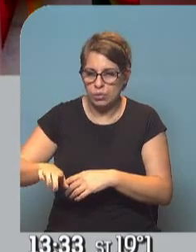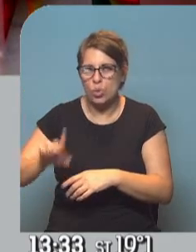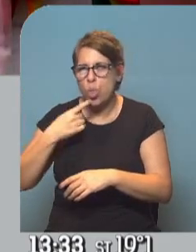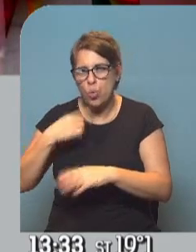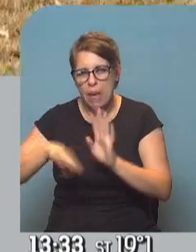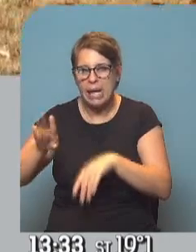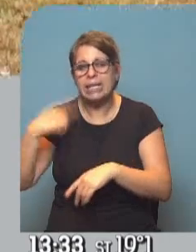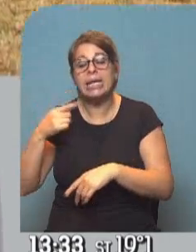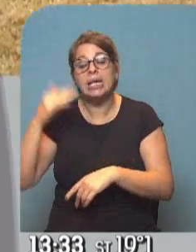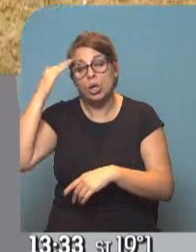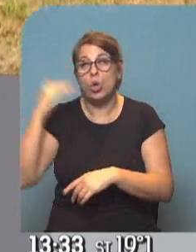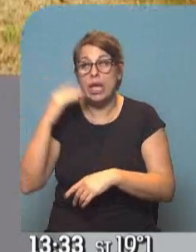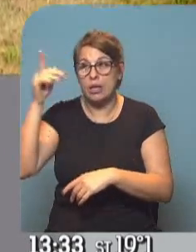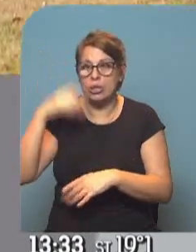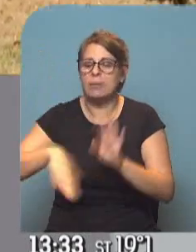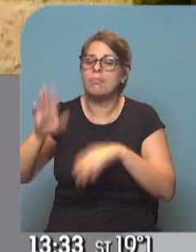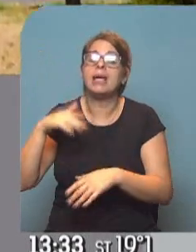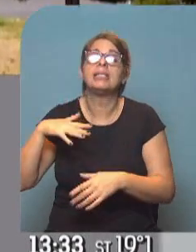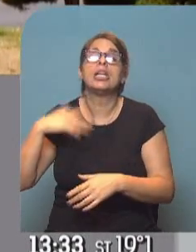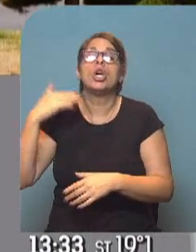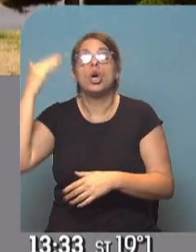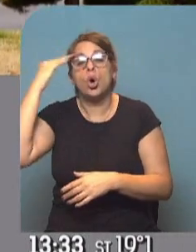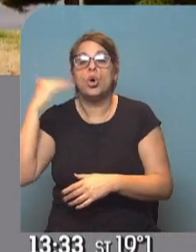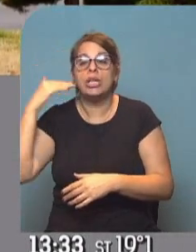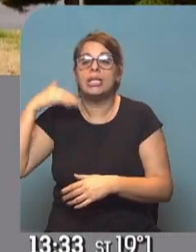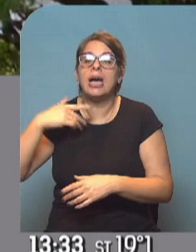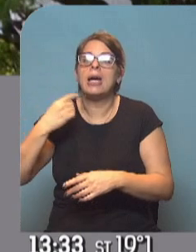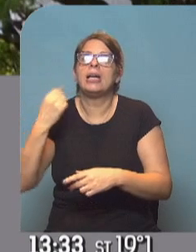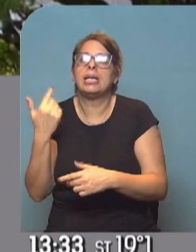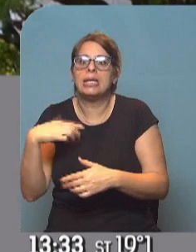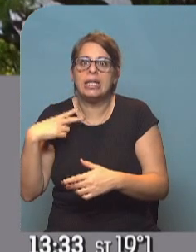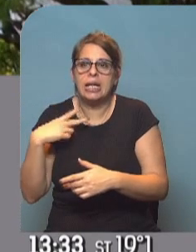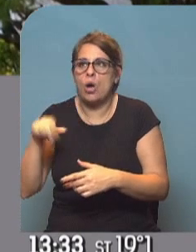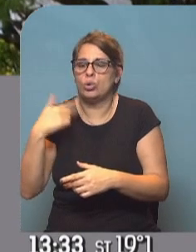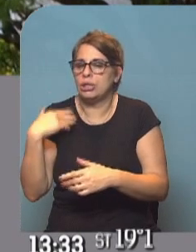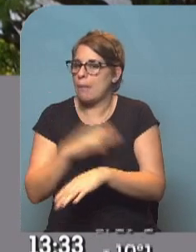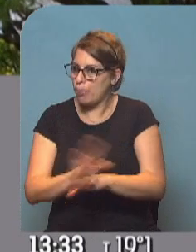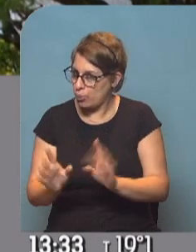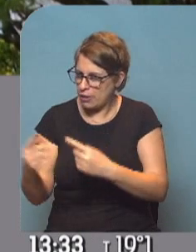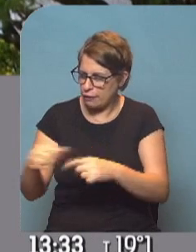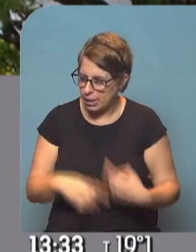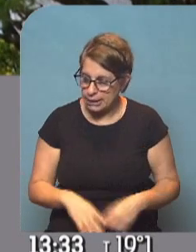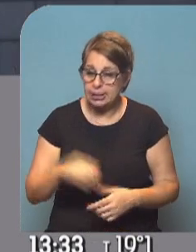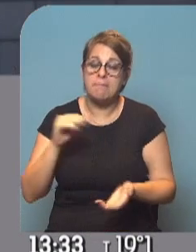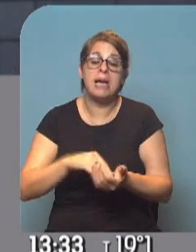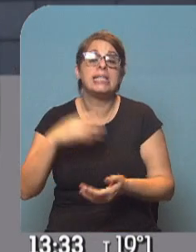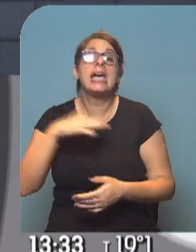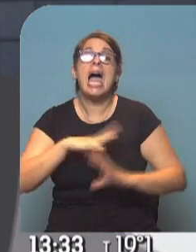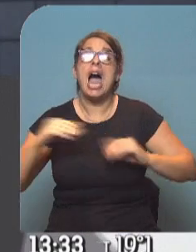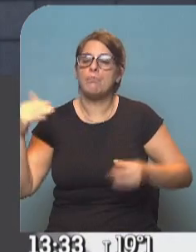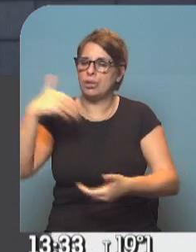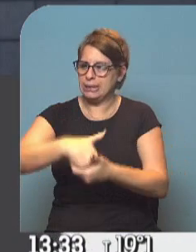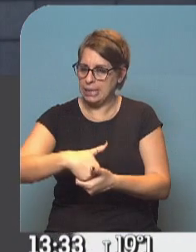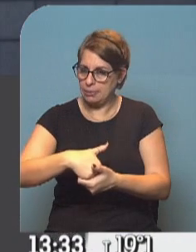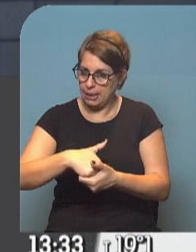decir, más del lado rico que más del lado pobre, digamos. Y a esto hay que sumarle la intervención de Japón